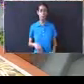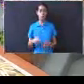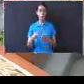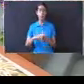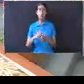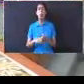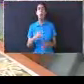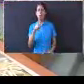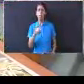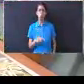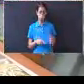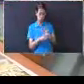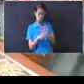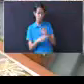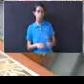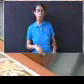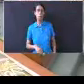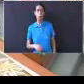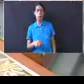Y se le cae. ¿Ninguno?